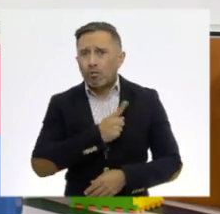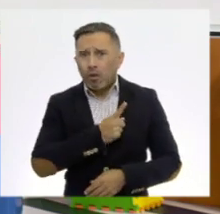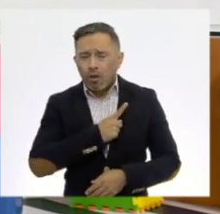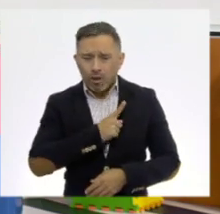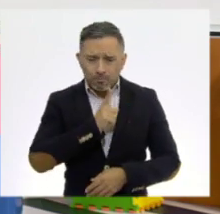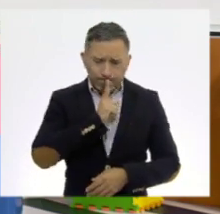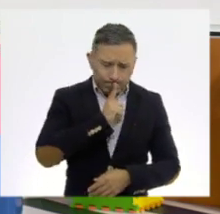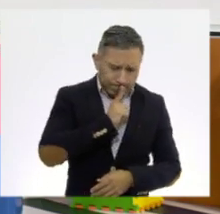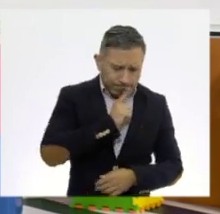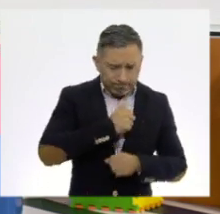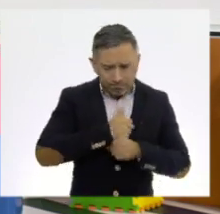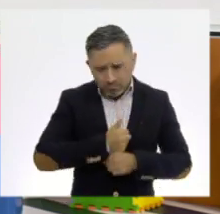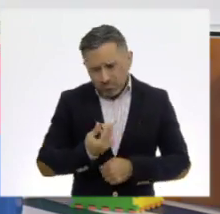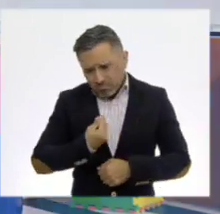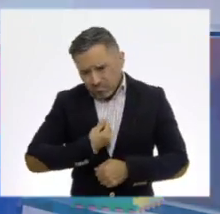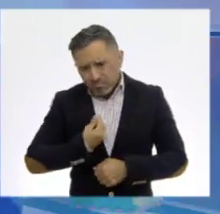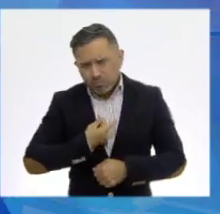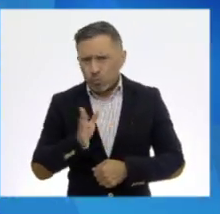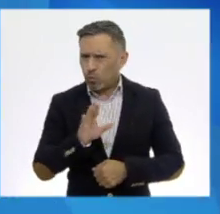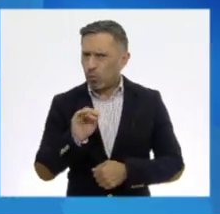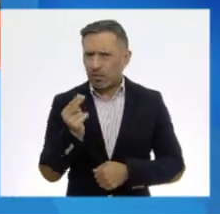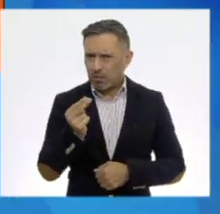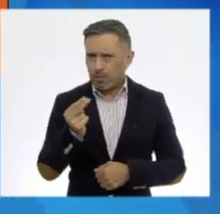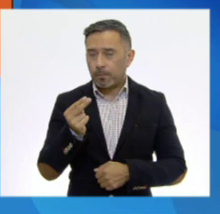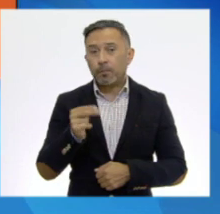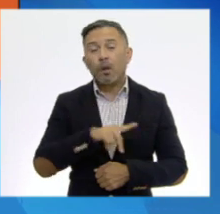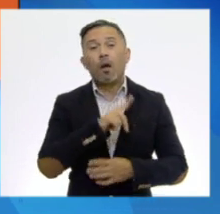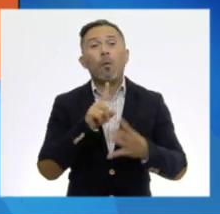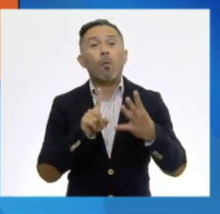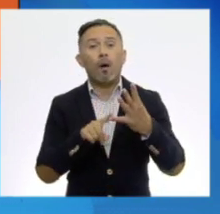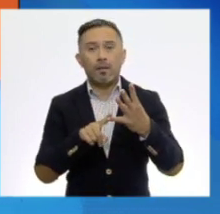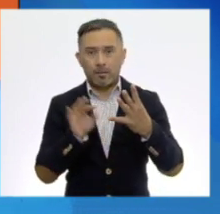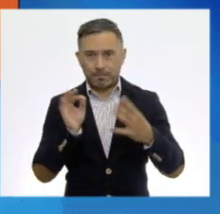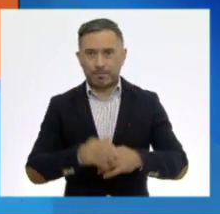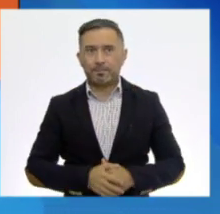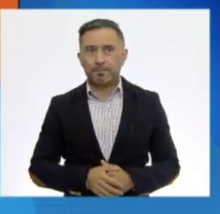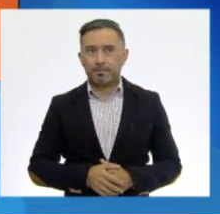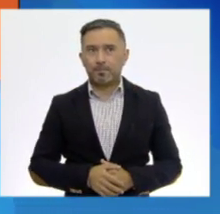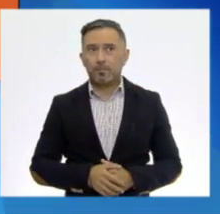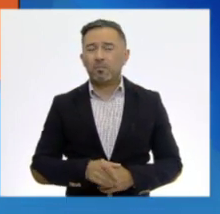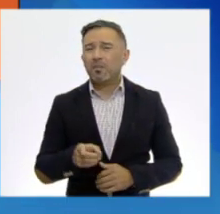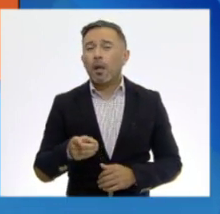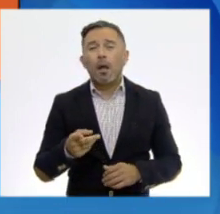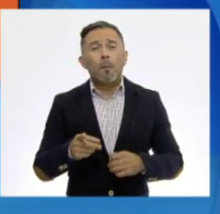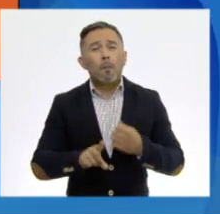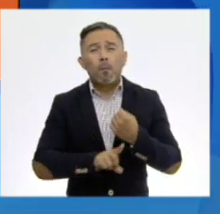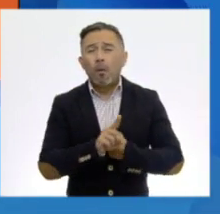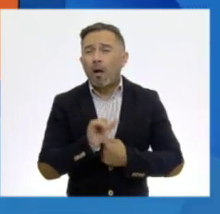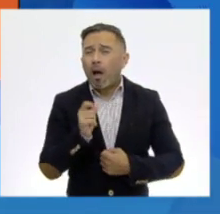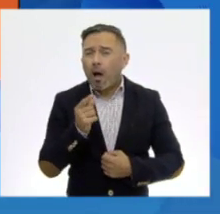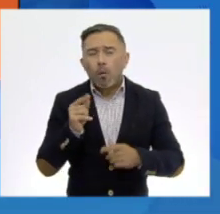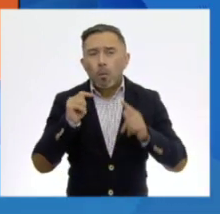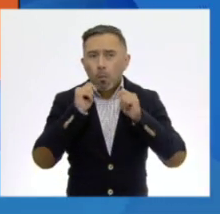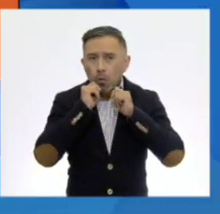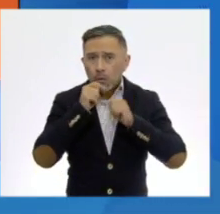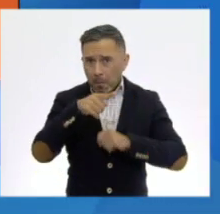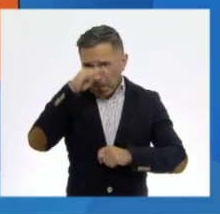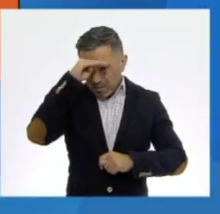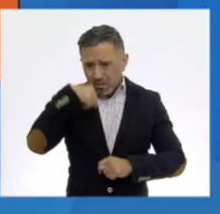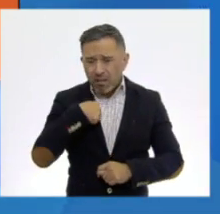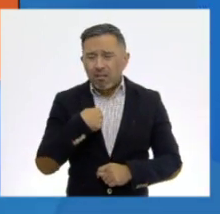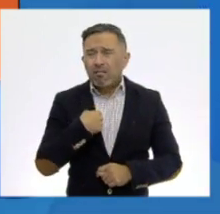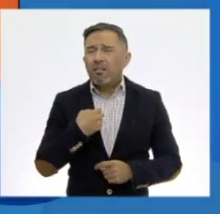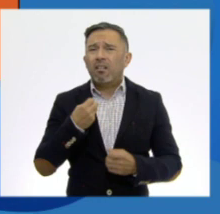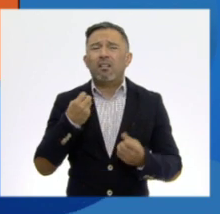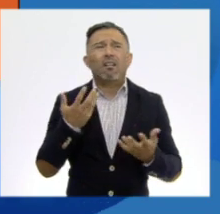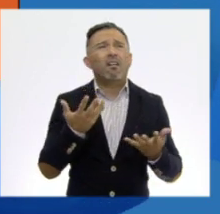Eso nos lleva a la cuarta conclusión. Que pase lo que pase, tú recuerdes que no estás solo, que no estás sola